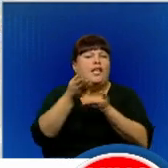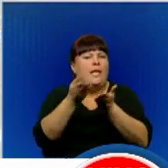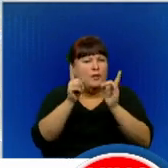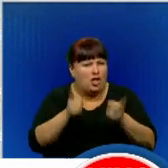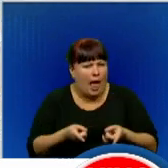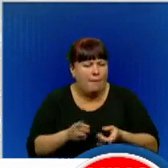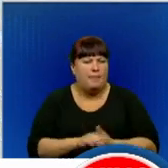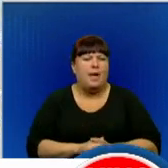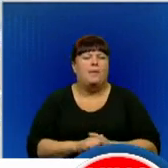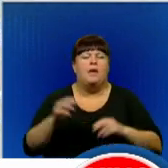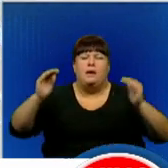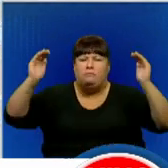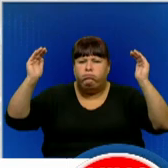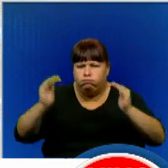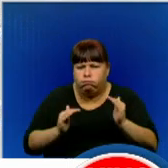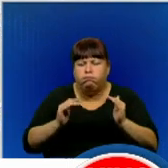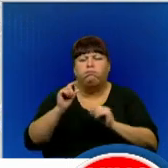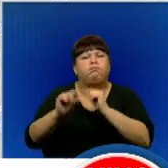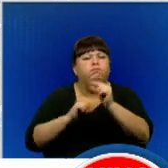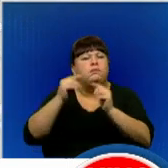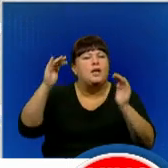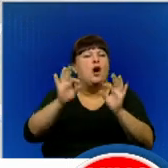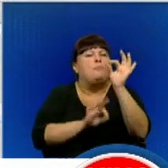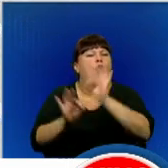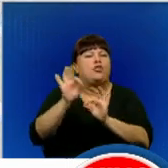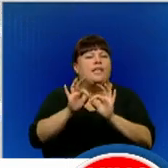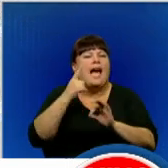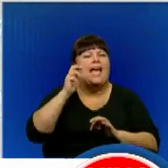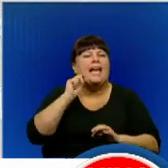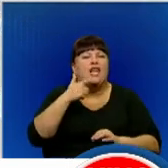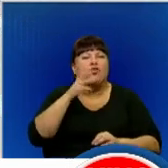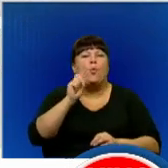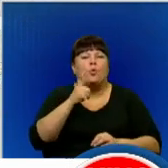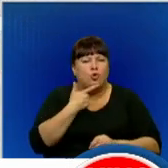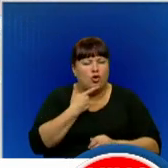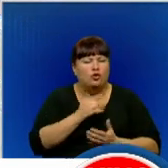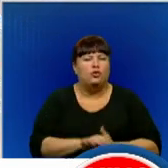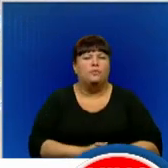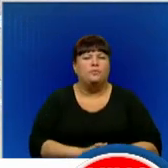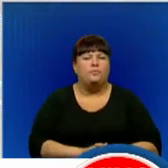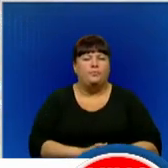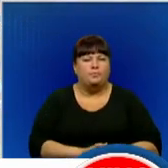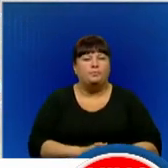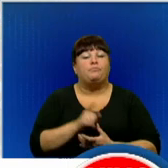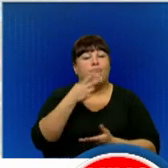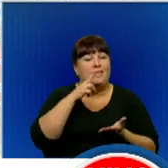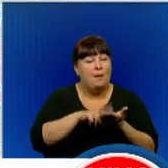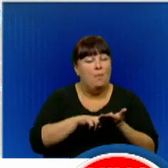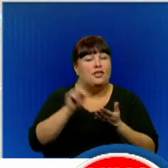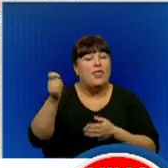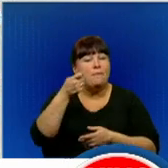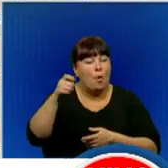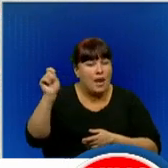una reducción gradual de la alícuota de ingresos brutos en el impuesto inmobiliario